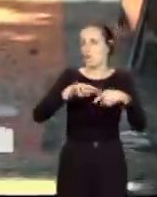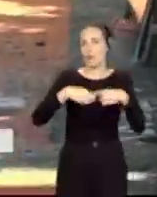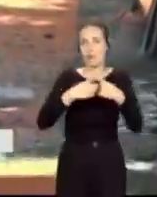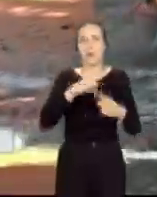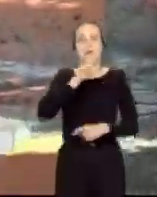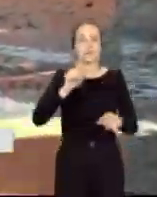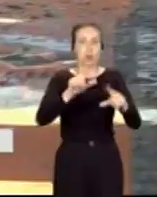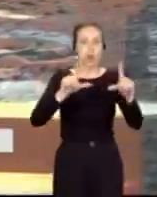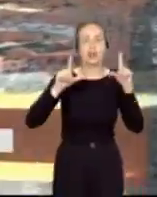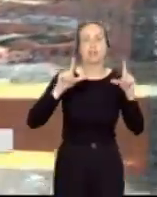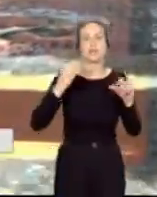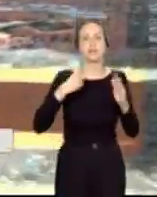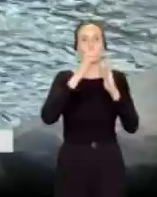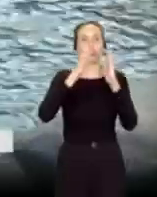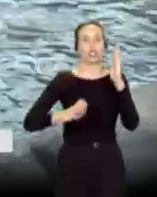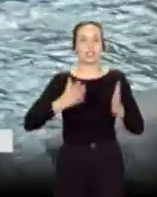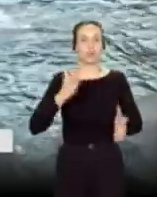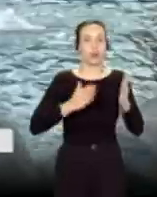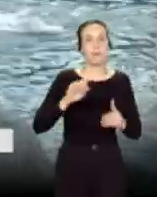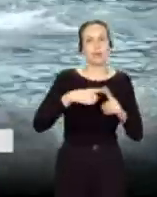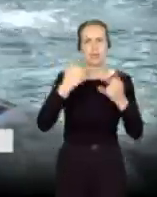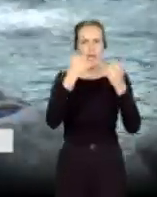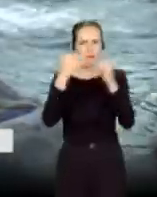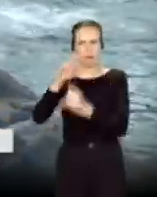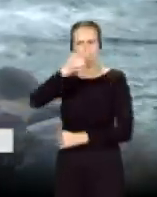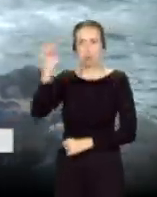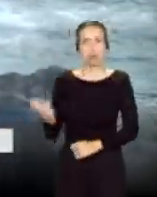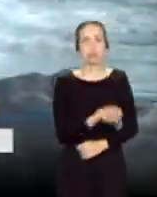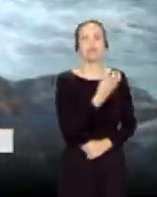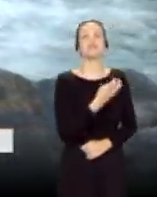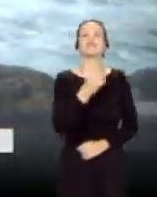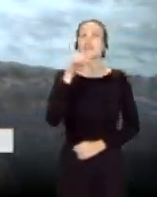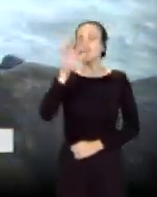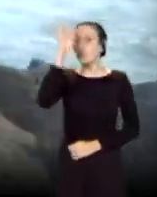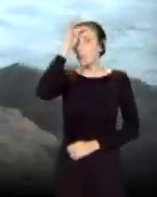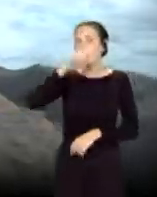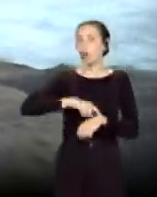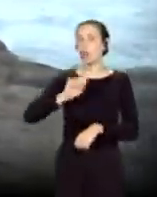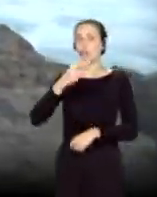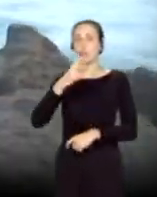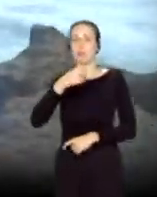última Transvulcania y más eventos a lo largo de las islas este domingo en torno a las 2 menos 10 en Canarias, el deporte.